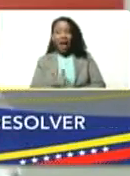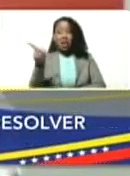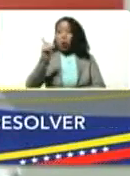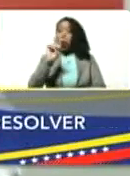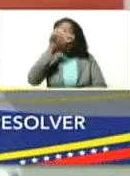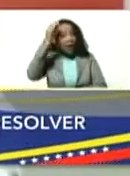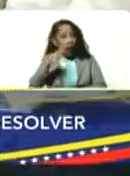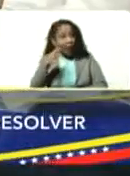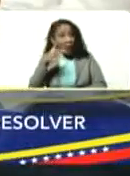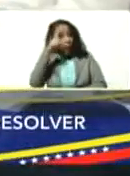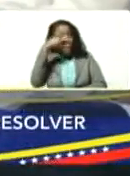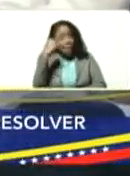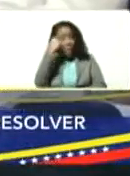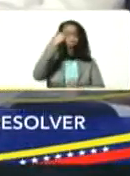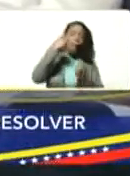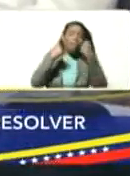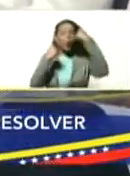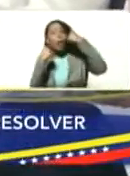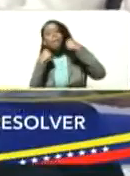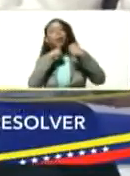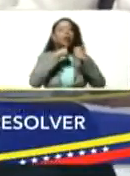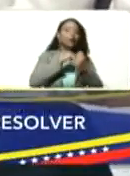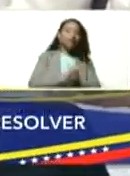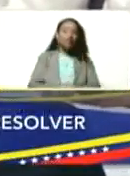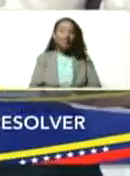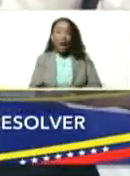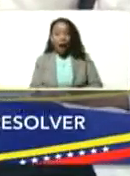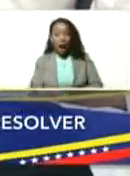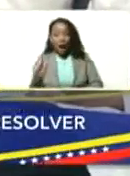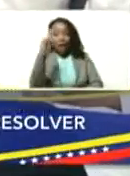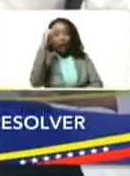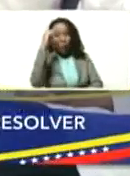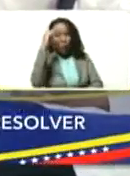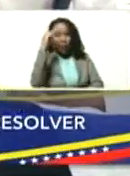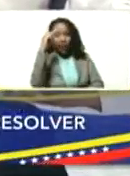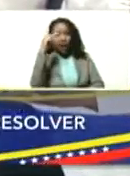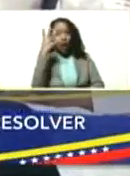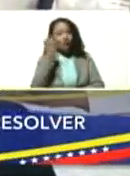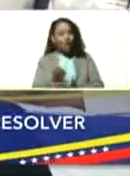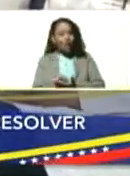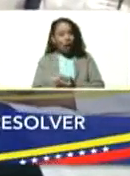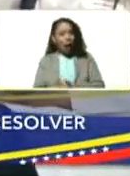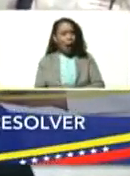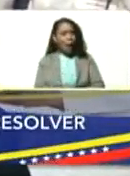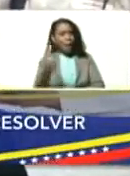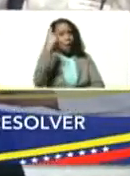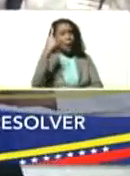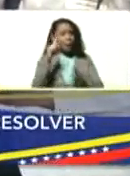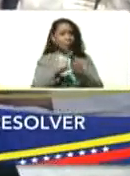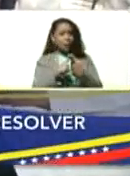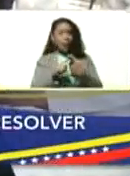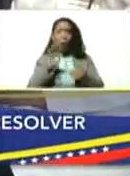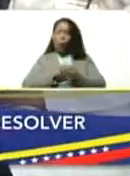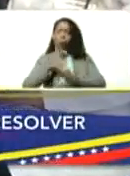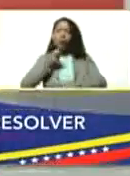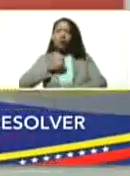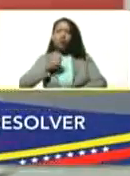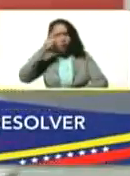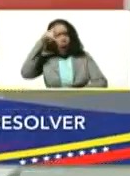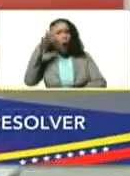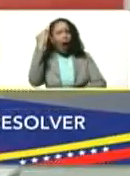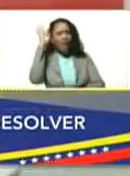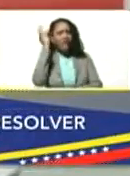creen. ¡Pim, pum, pam! Somos la segunda ya, y vamos rumbo a la primera. Porque el pueblo tiene fe,